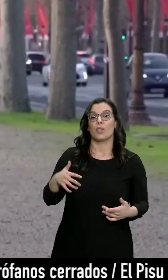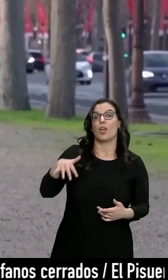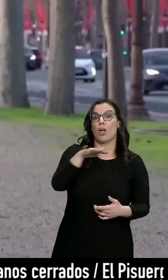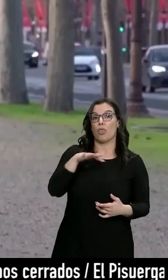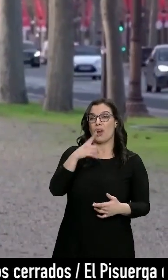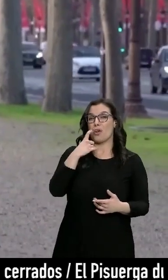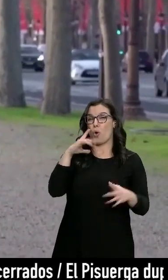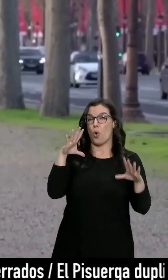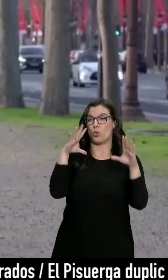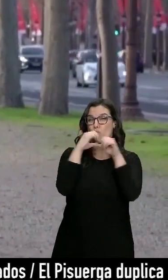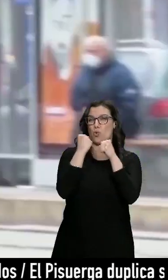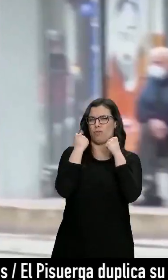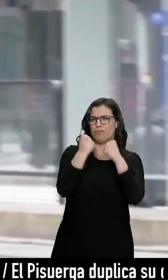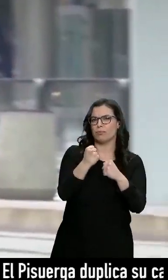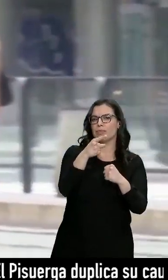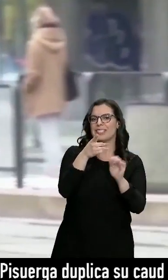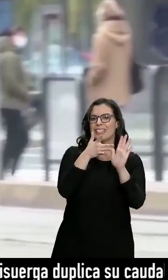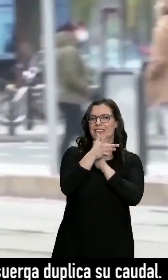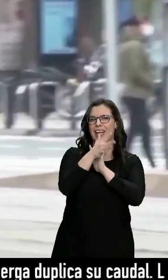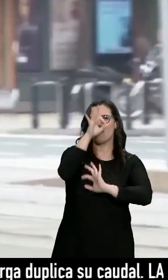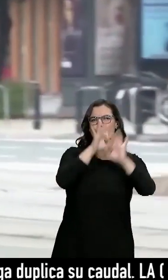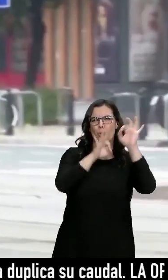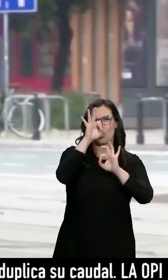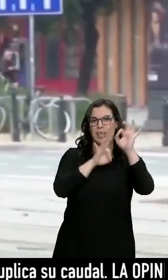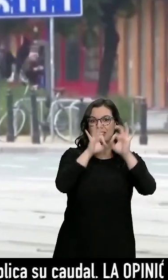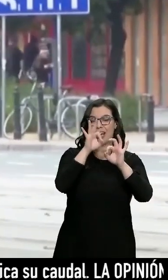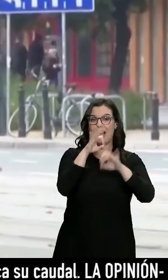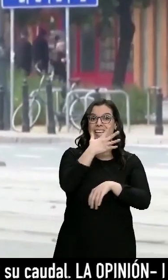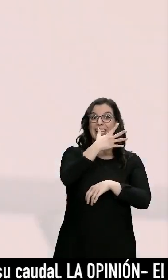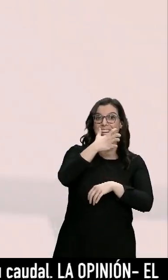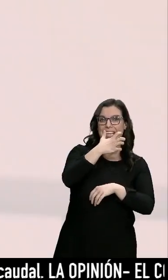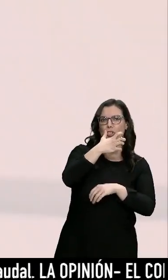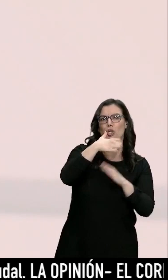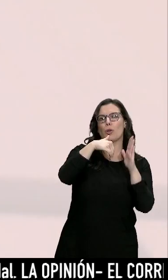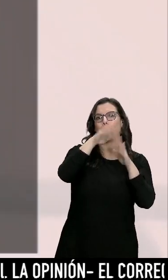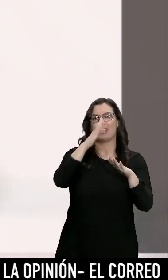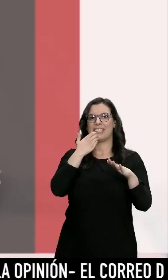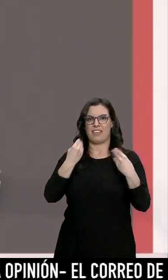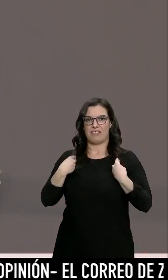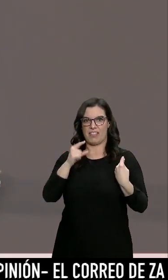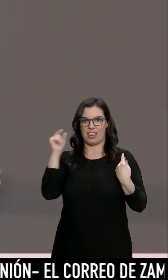rojo oscuro son aquellas donde la incidencia es mayor a 500 contagios por cada 100.000 habitantes.